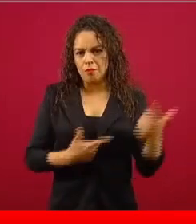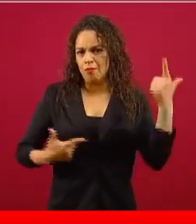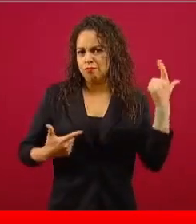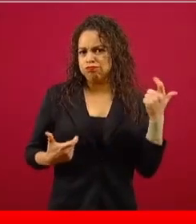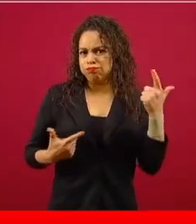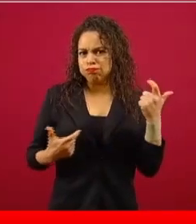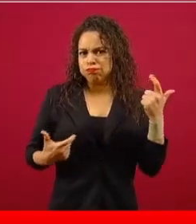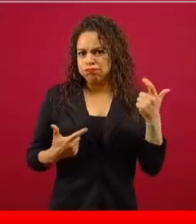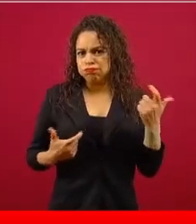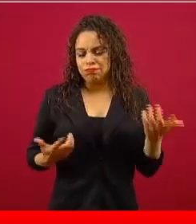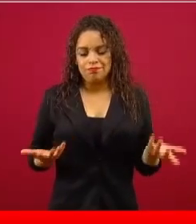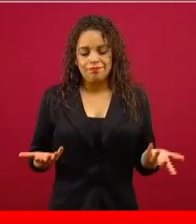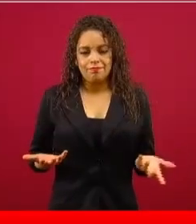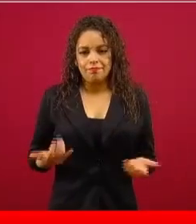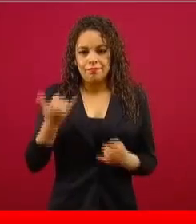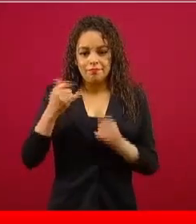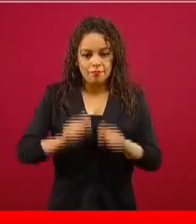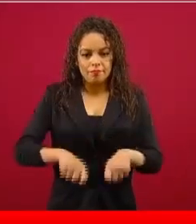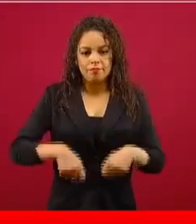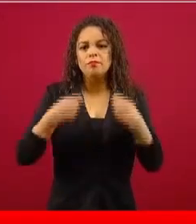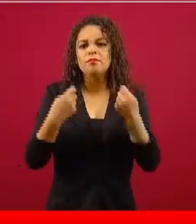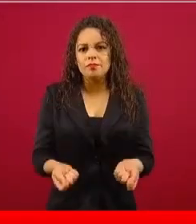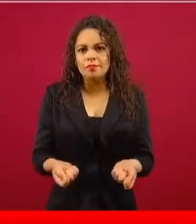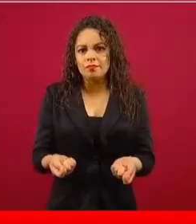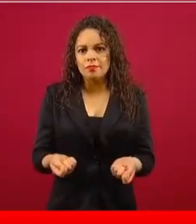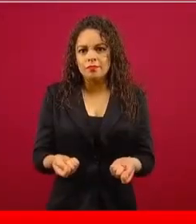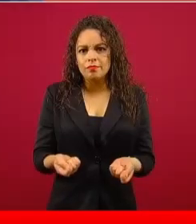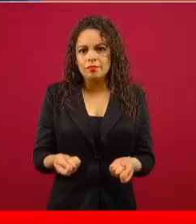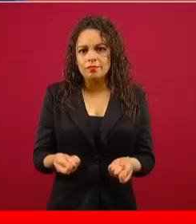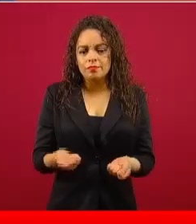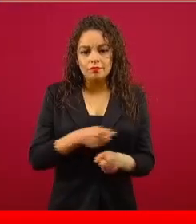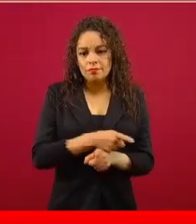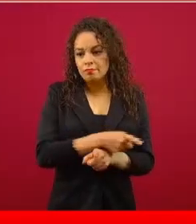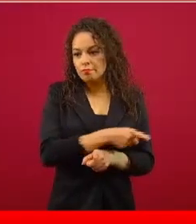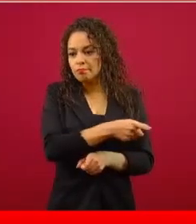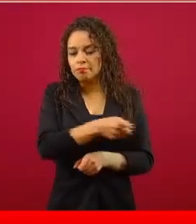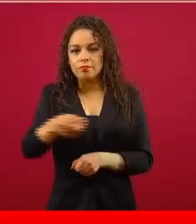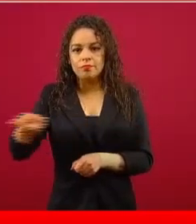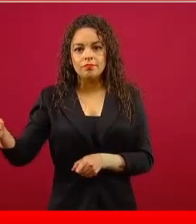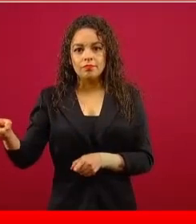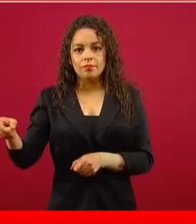y que se entreguen esas armas a bandas